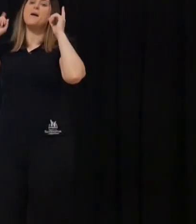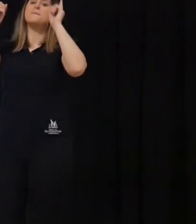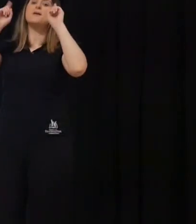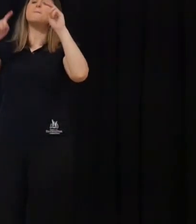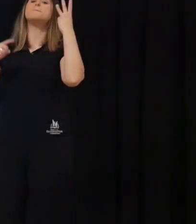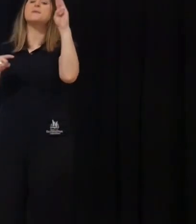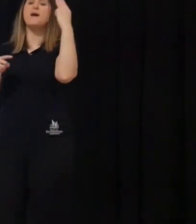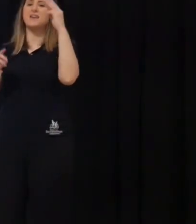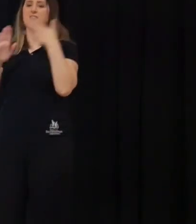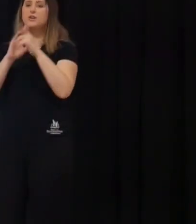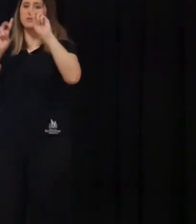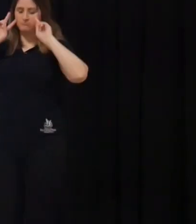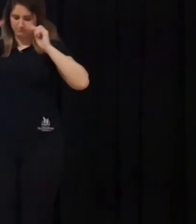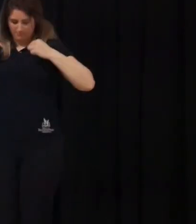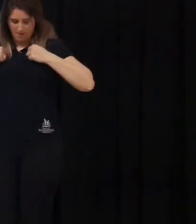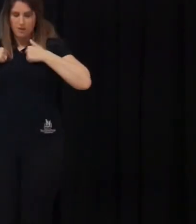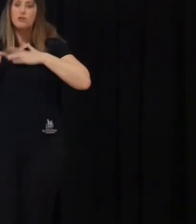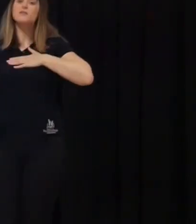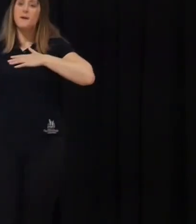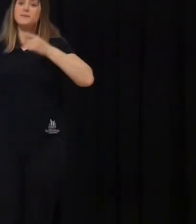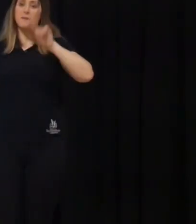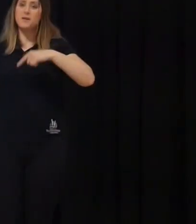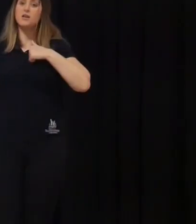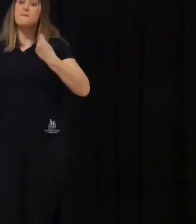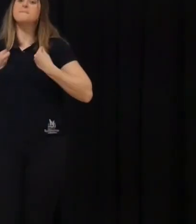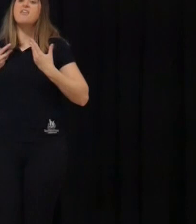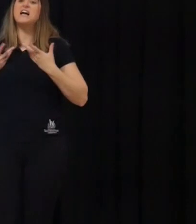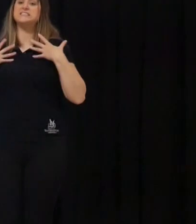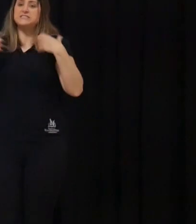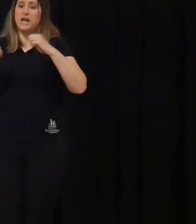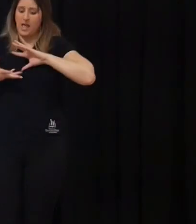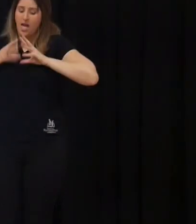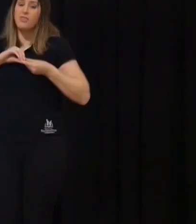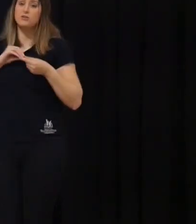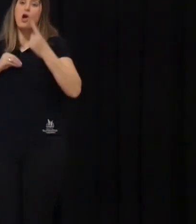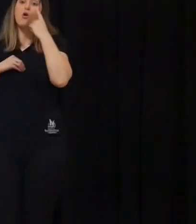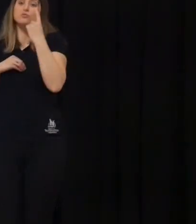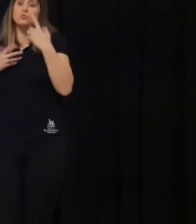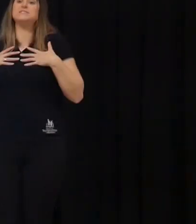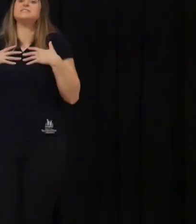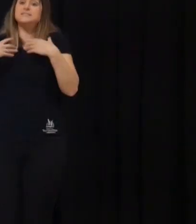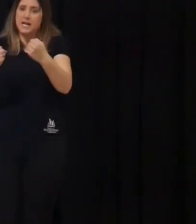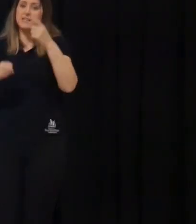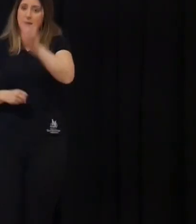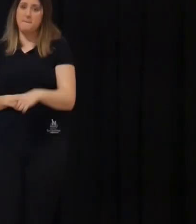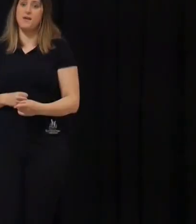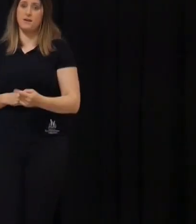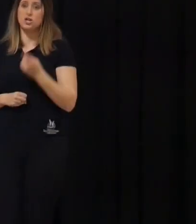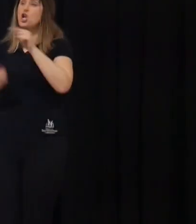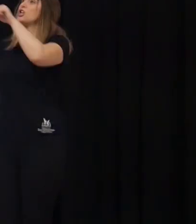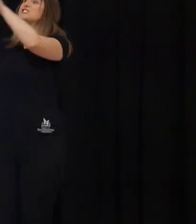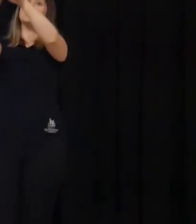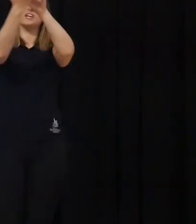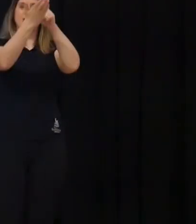exíjanselo ustedes mismos. Adopten una vida sana, unos hábitos saludables.